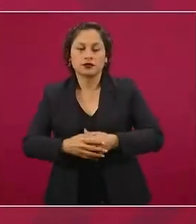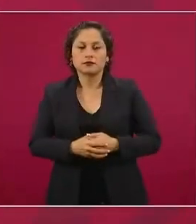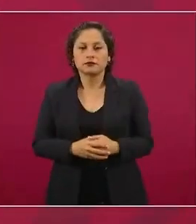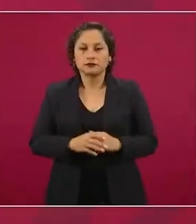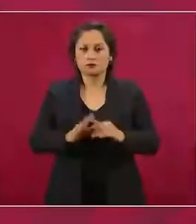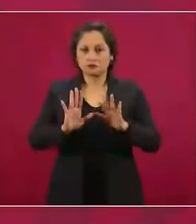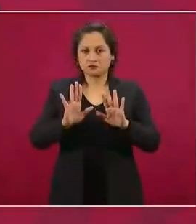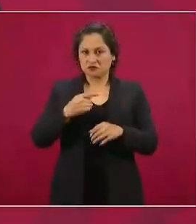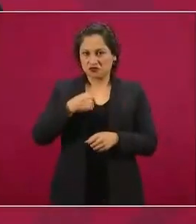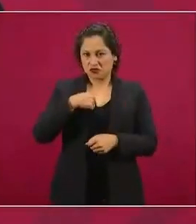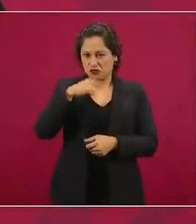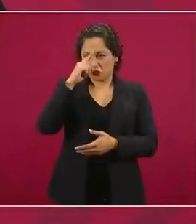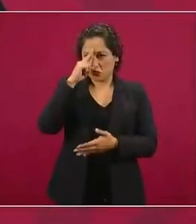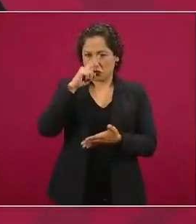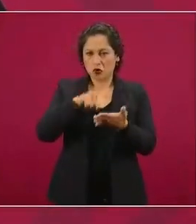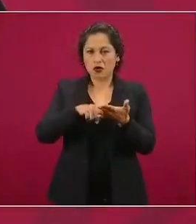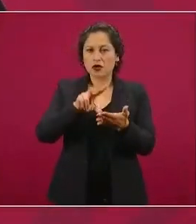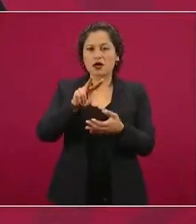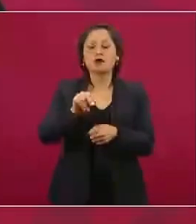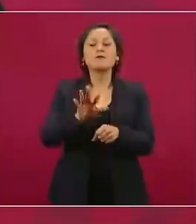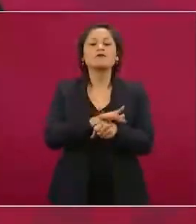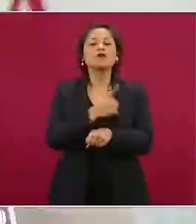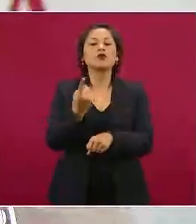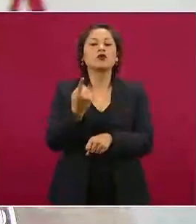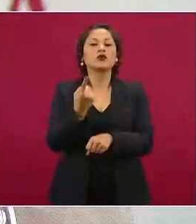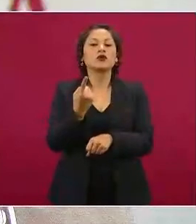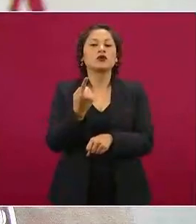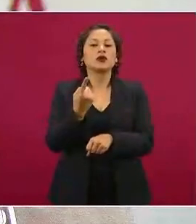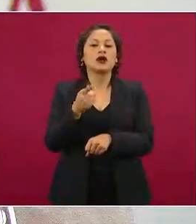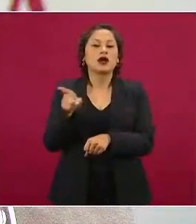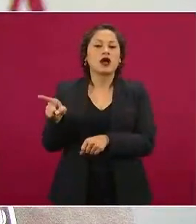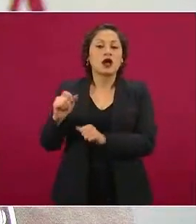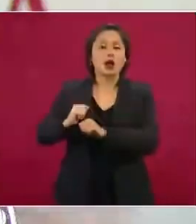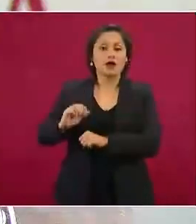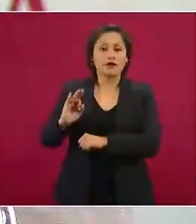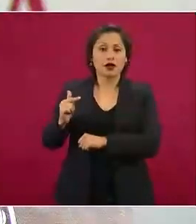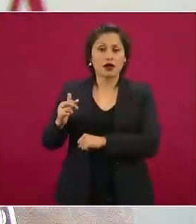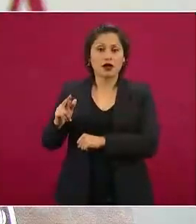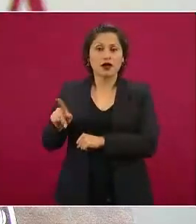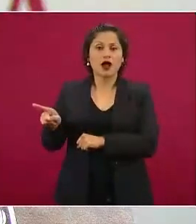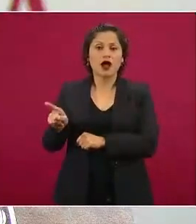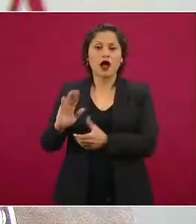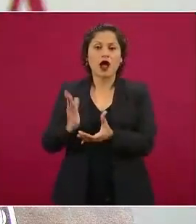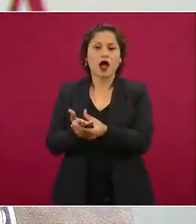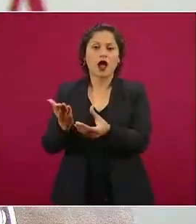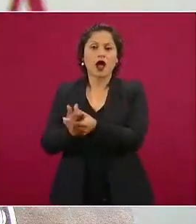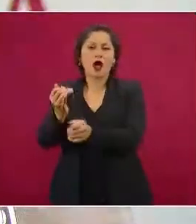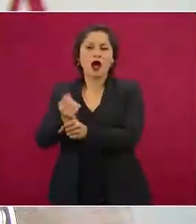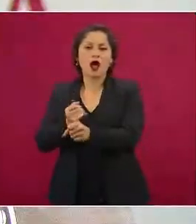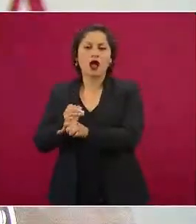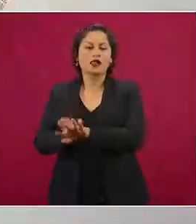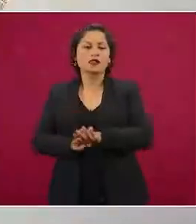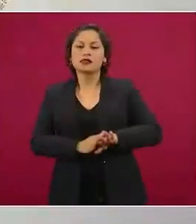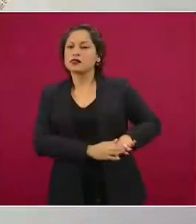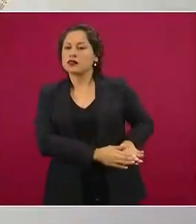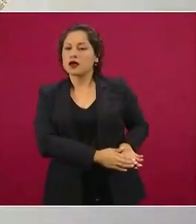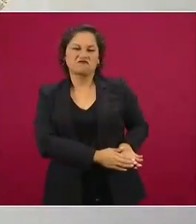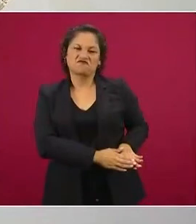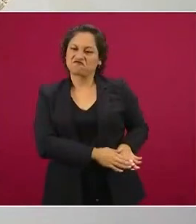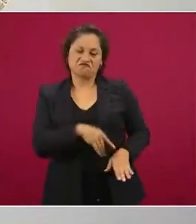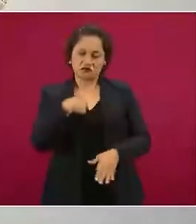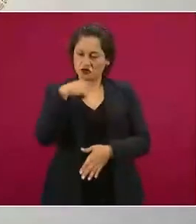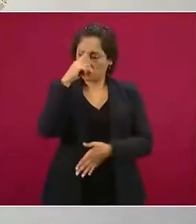la fiscalía, que se archive, porque le tengo confianza al fiscal